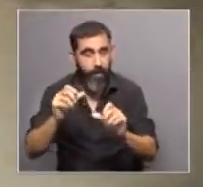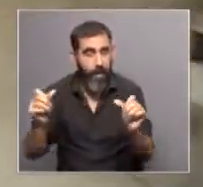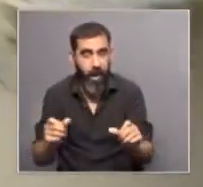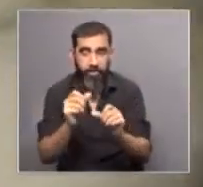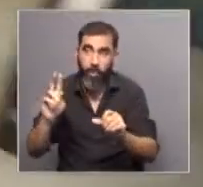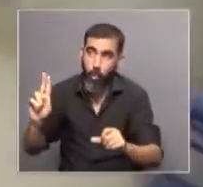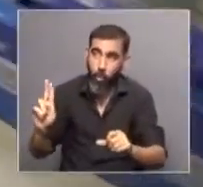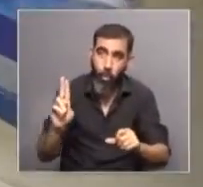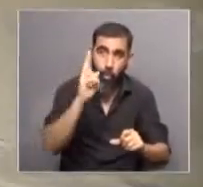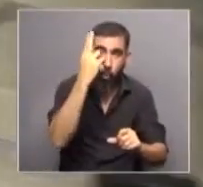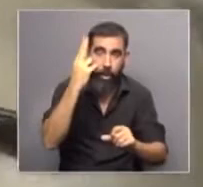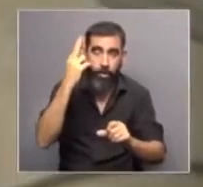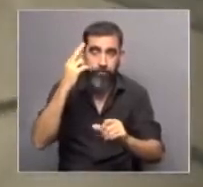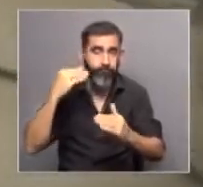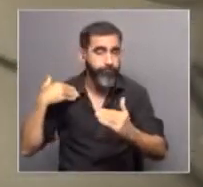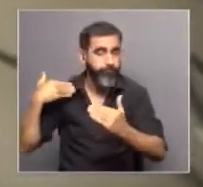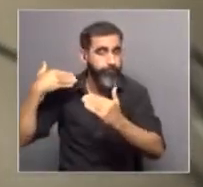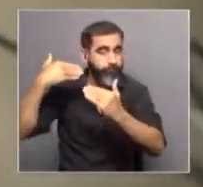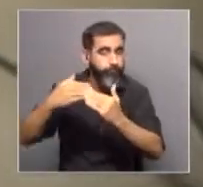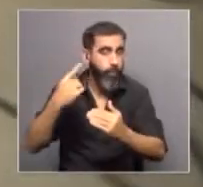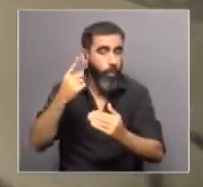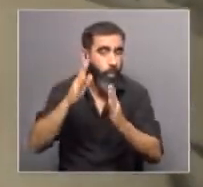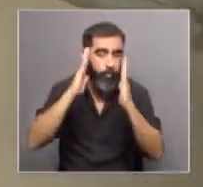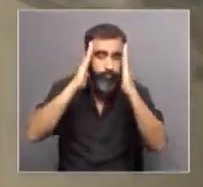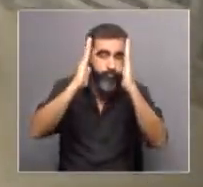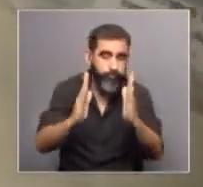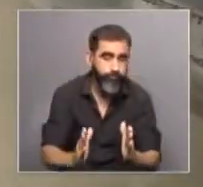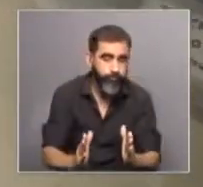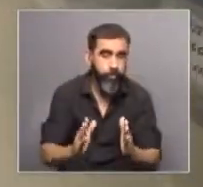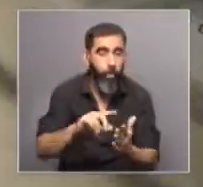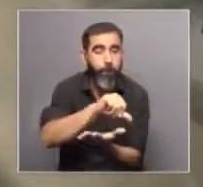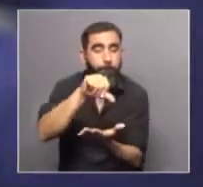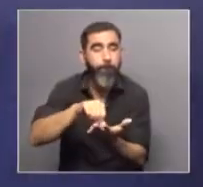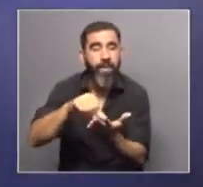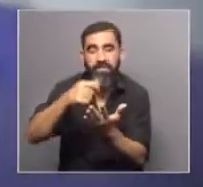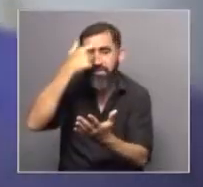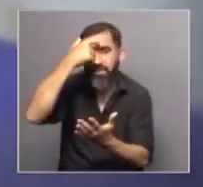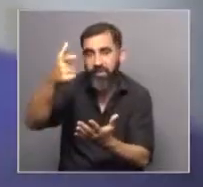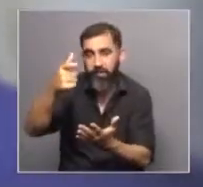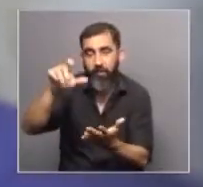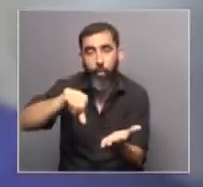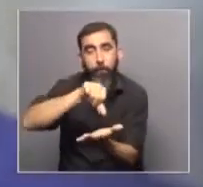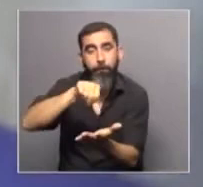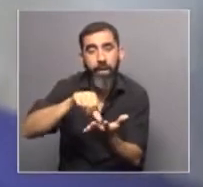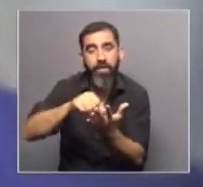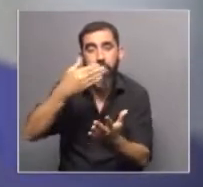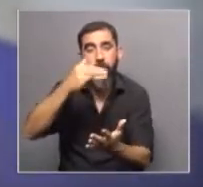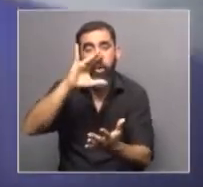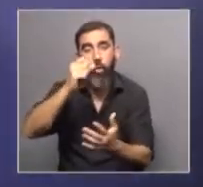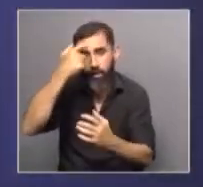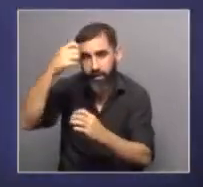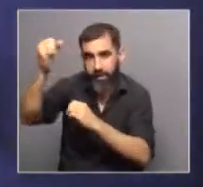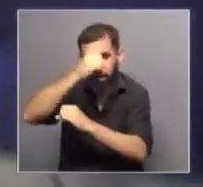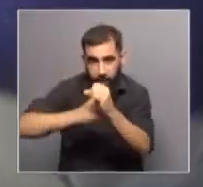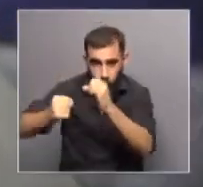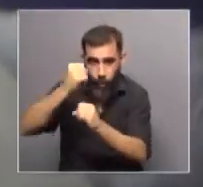proyectar un Uruguay donde uno de sus ejes sea un país científico, un país biotecnológico, un